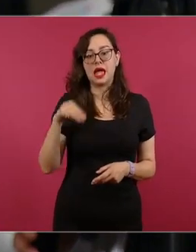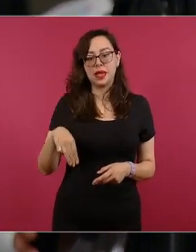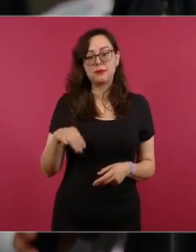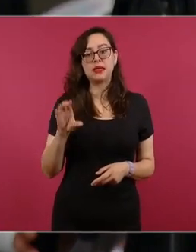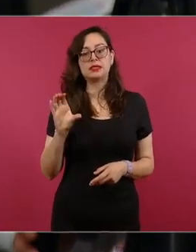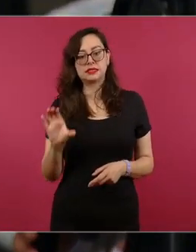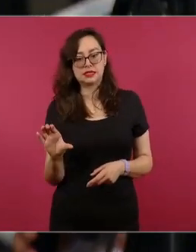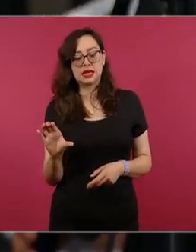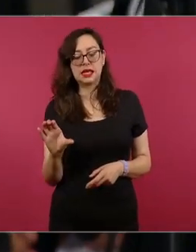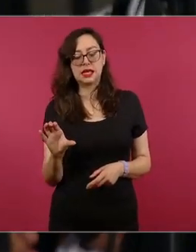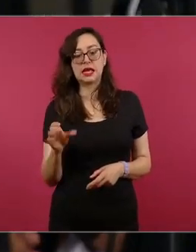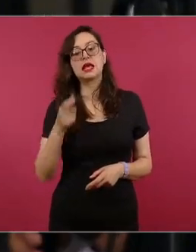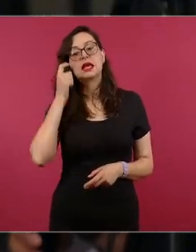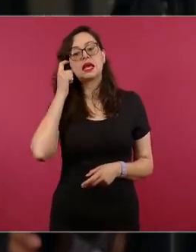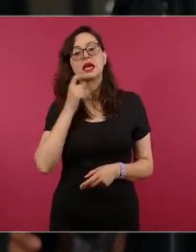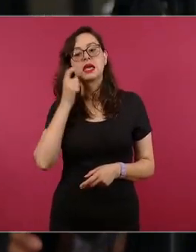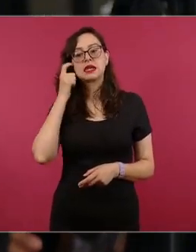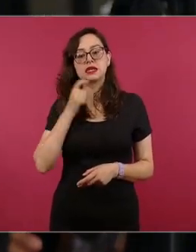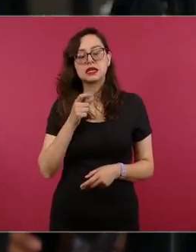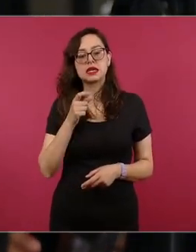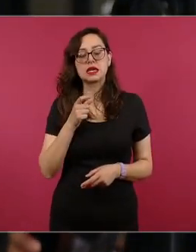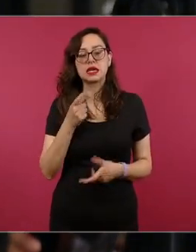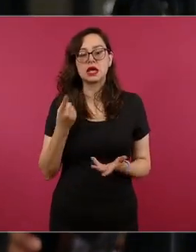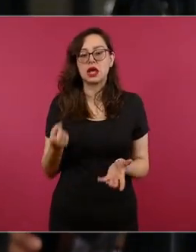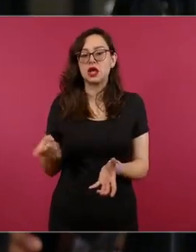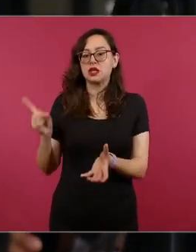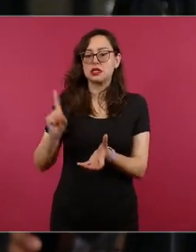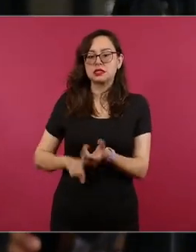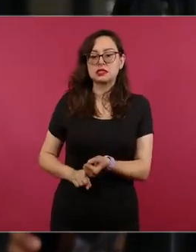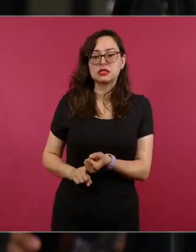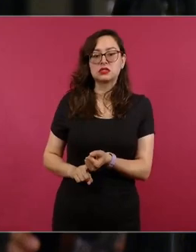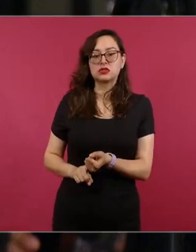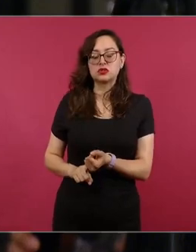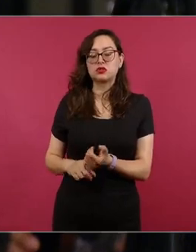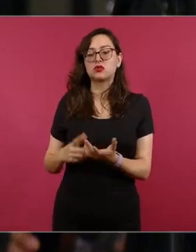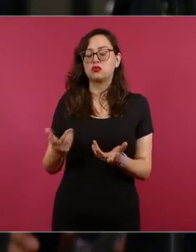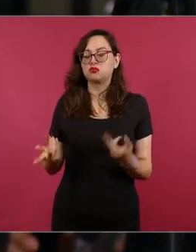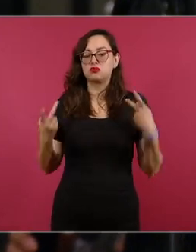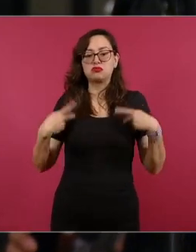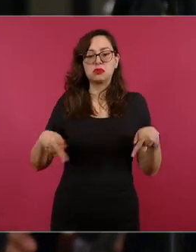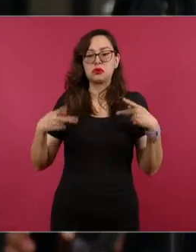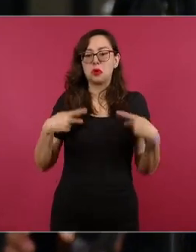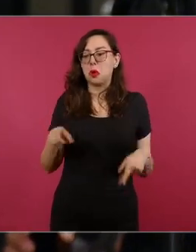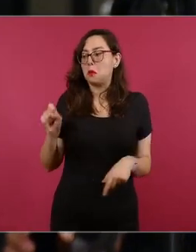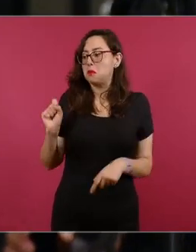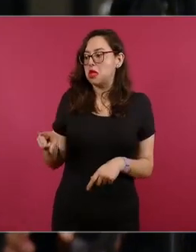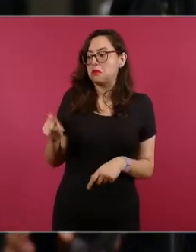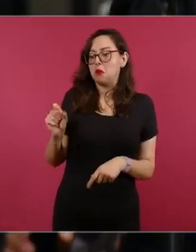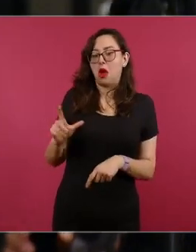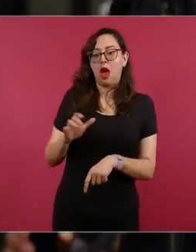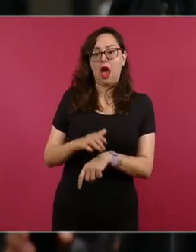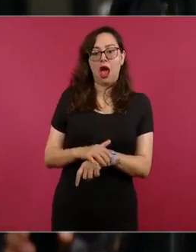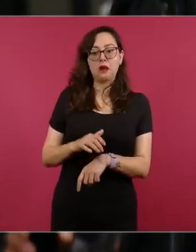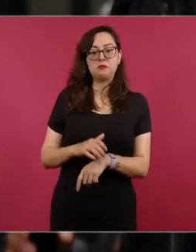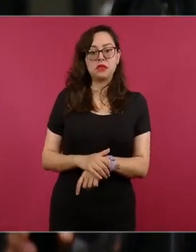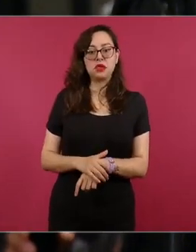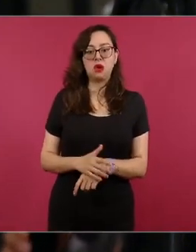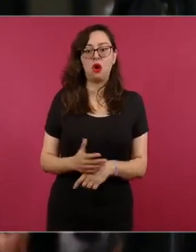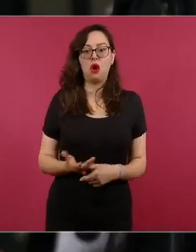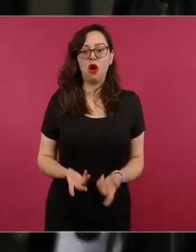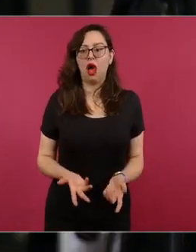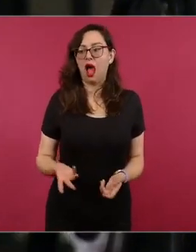Guerrero. Y todos los candidatos del MC para Guerrero son su gente, o sea, tienen a toda la gente que hizo daño en